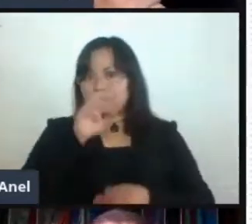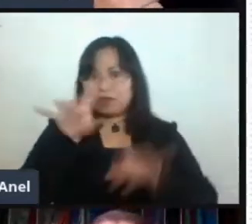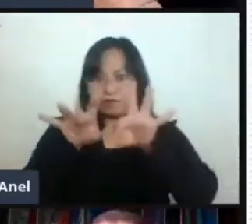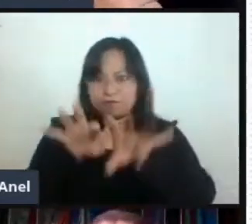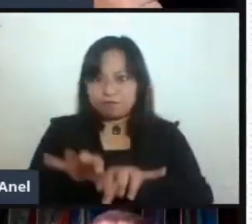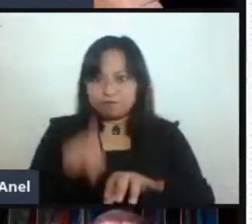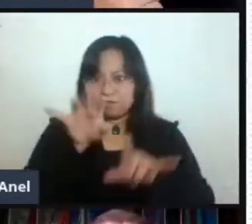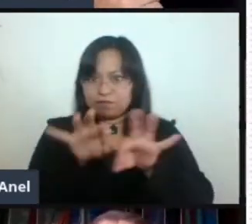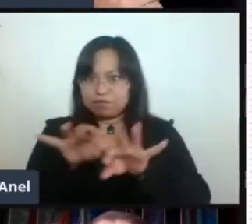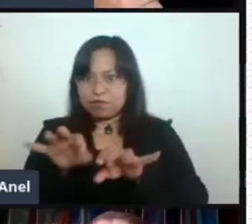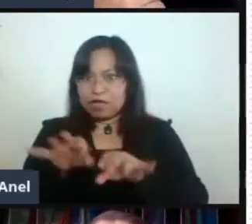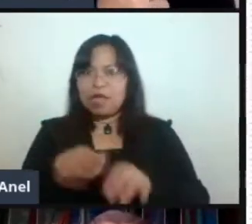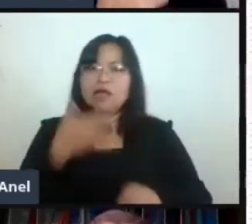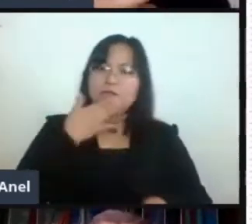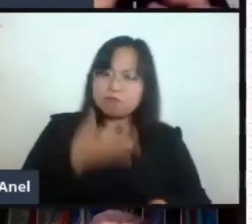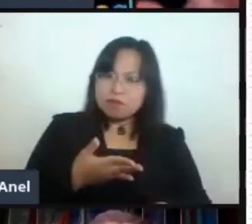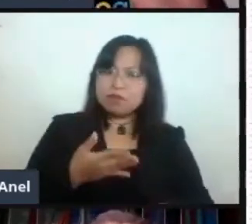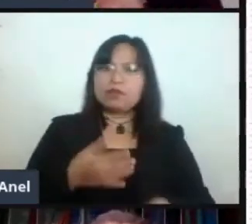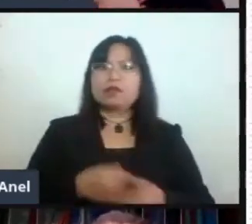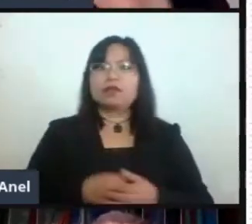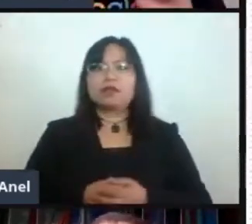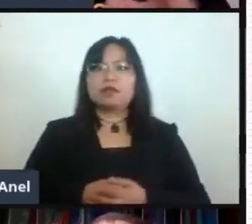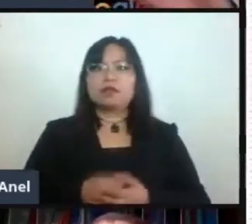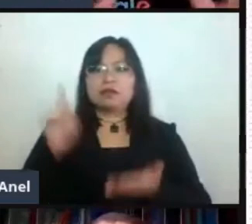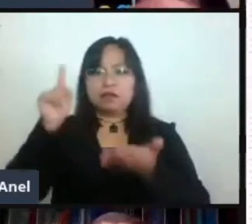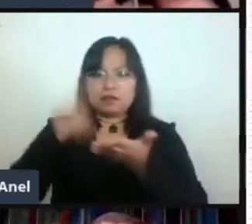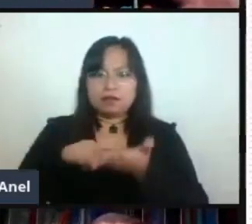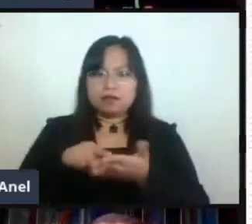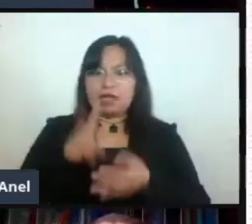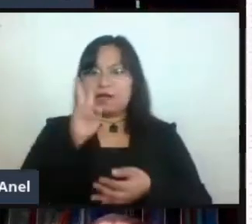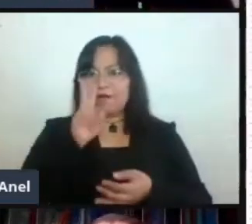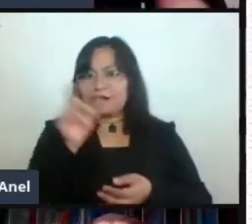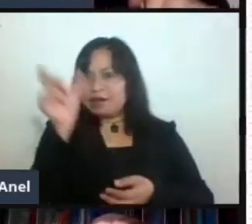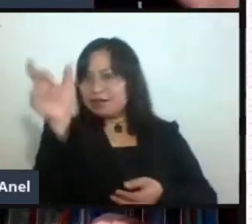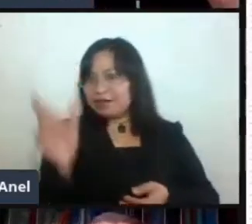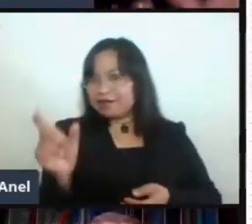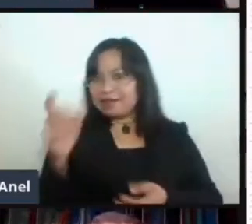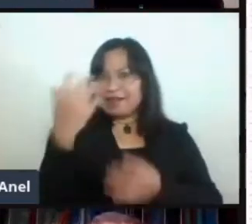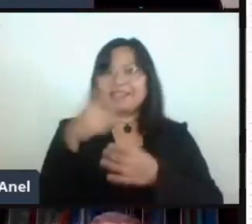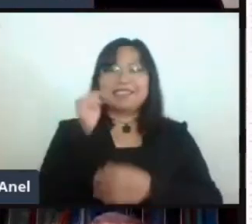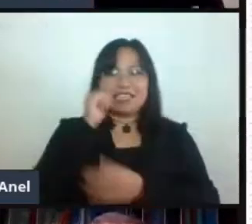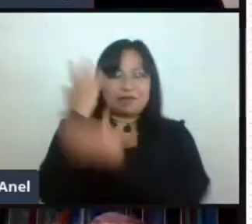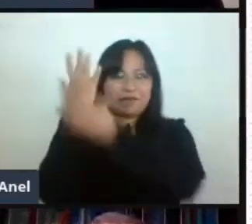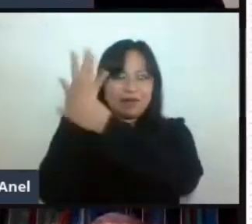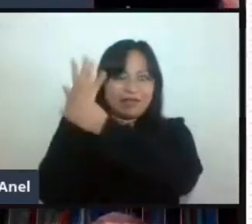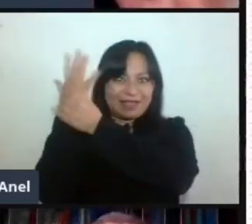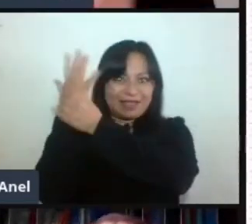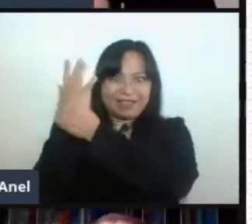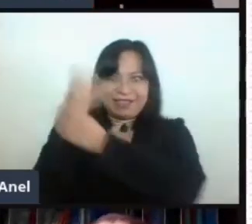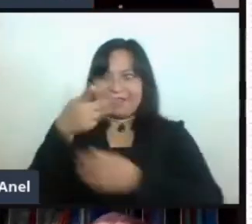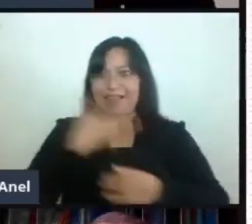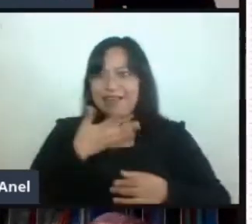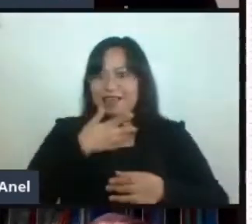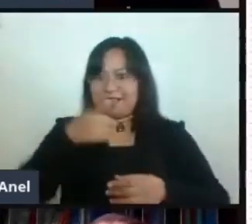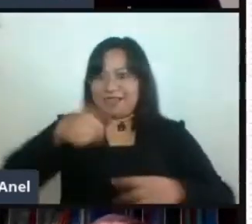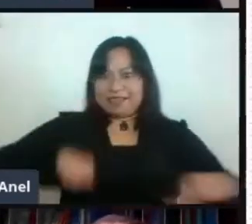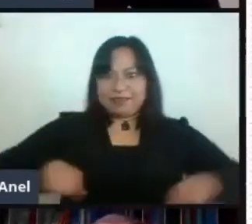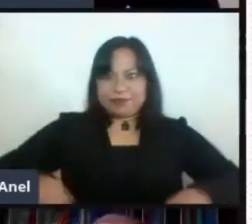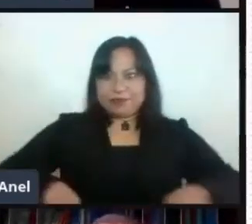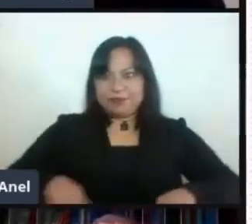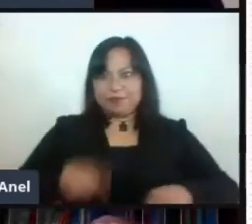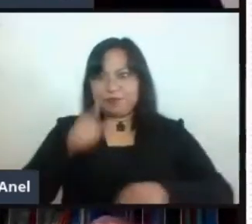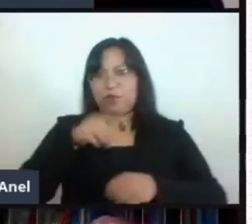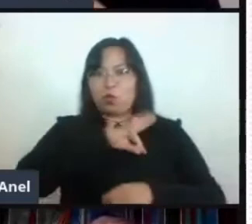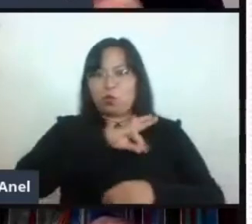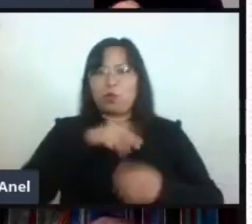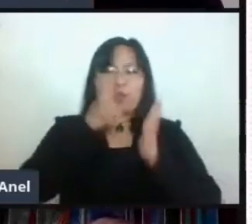hecho. Entonces es del lado derecho, ¿no? Para retomar rapidísimo, claro. Yo selecciono la actividad y del